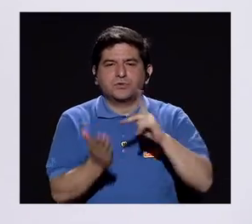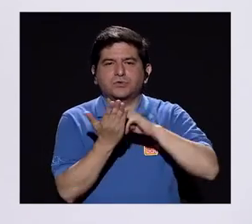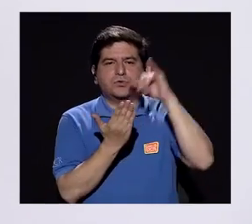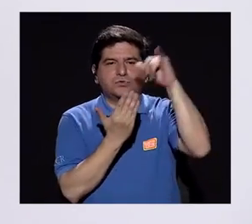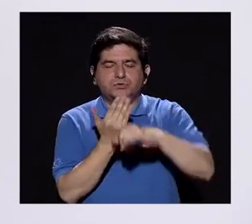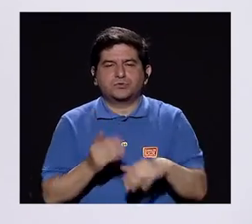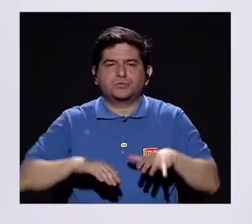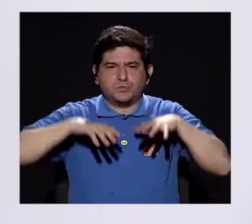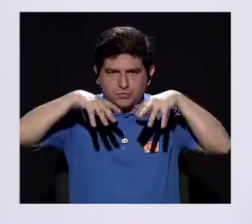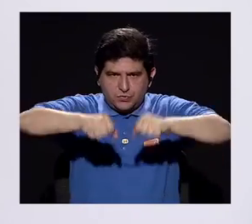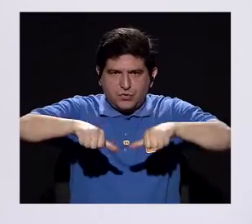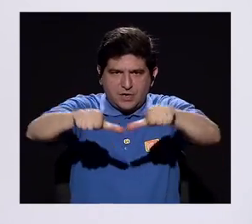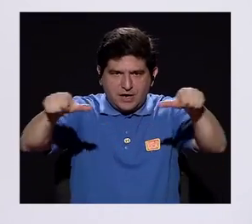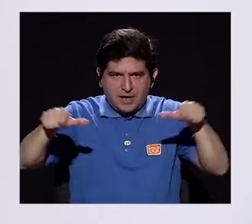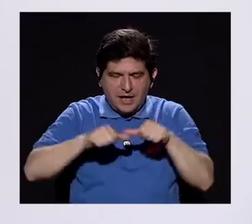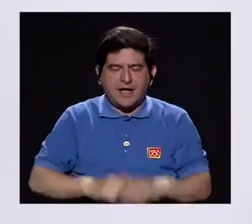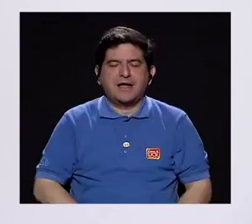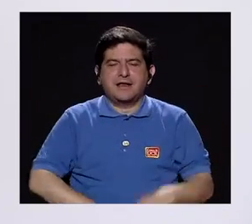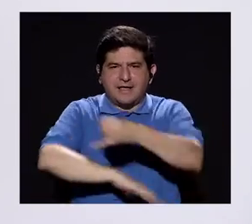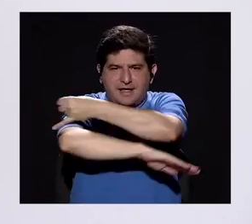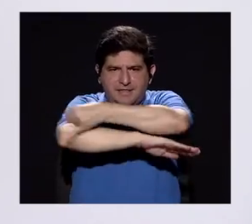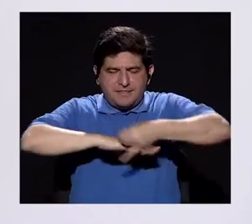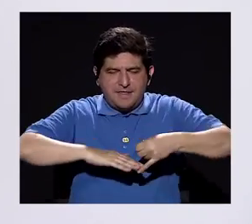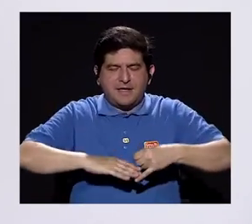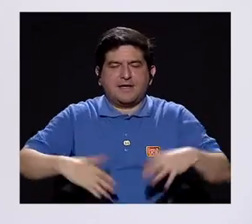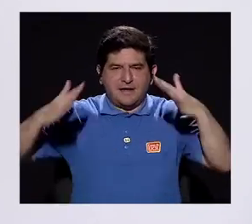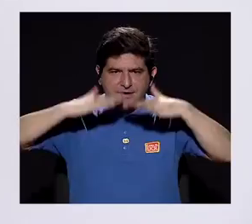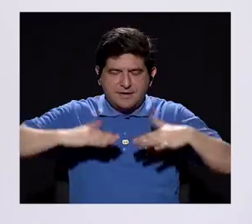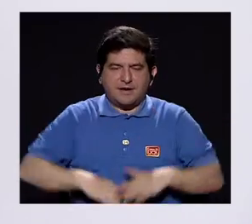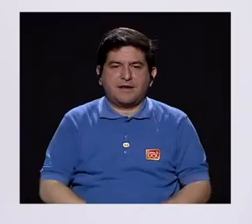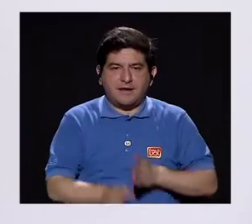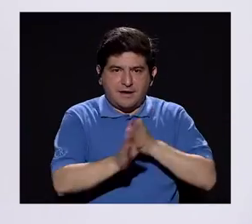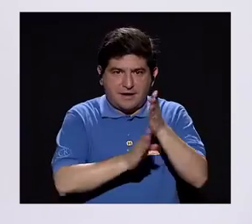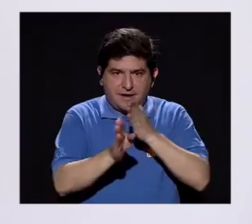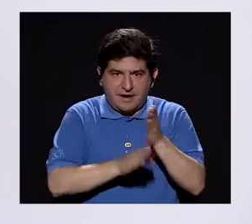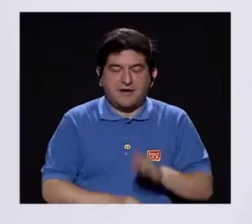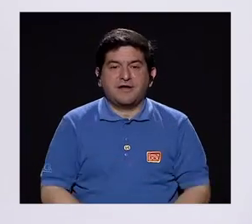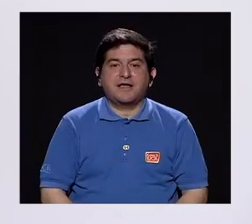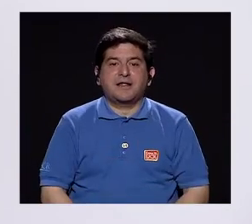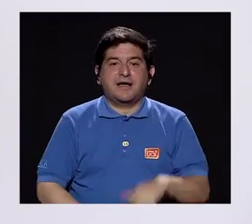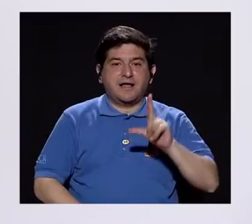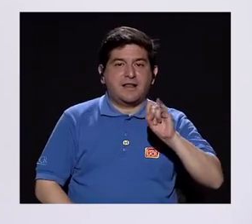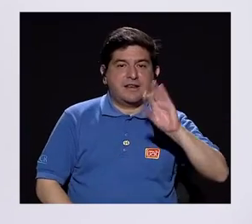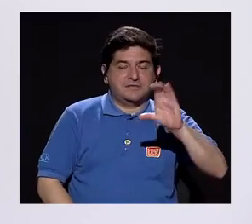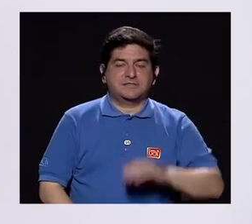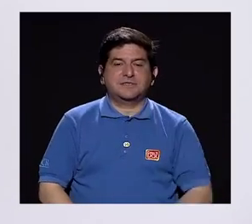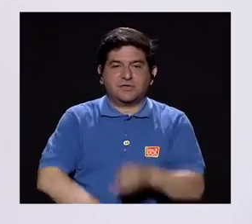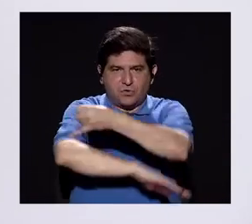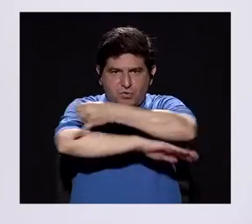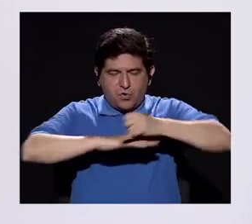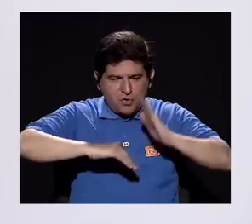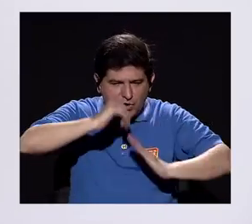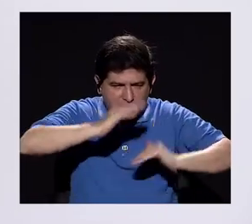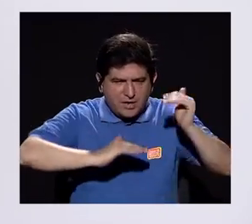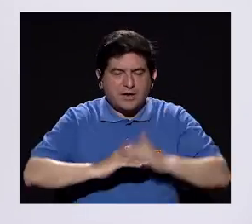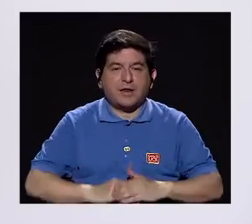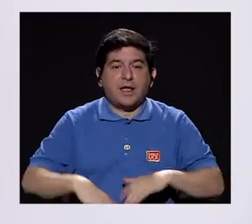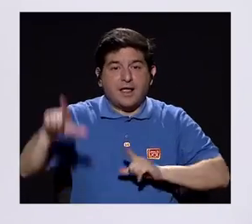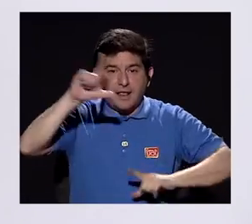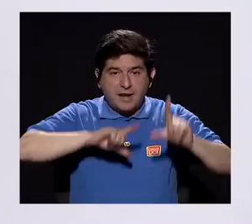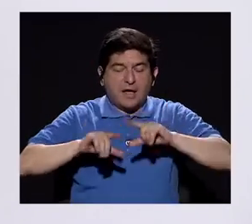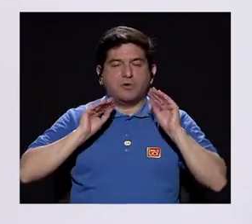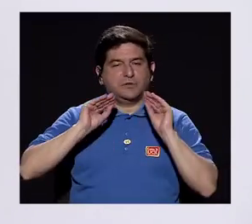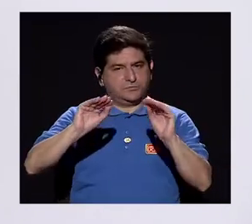proyectos de graduación del área de ingeniería ambiental de la carrera de licenciatura en ingeniería civil el laboratorio es principalmente un